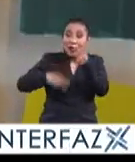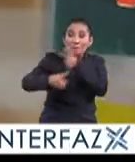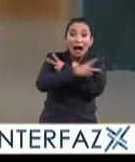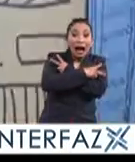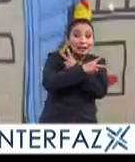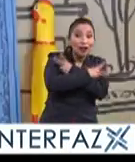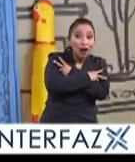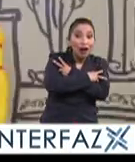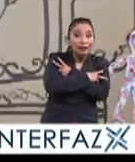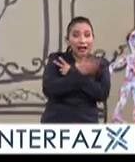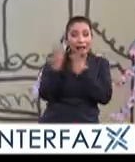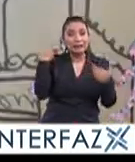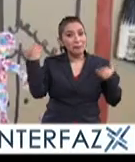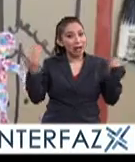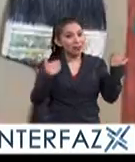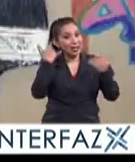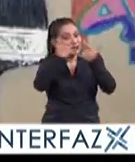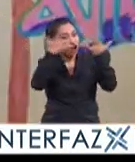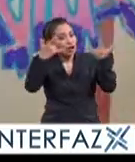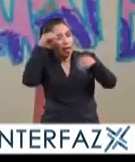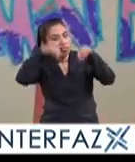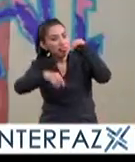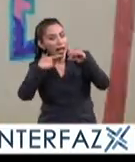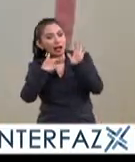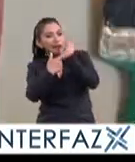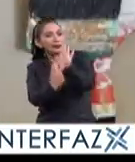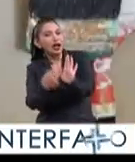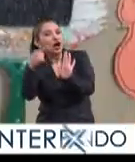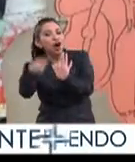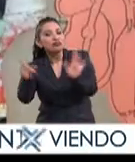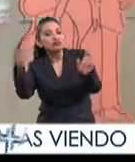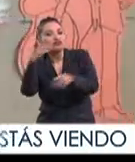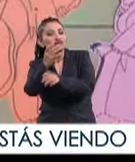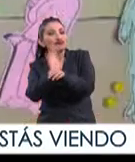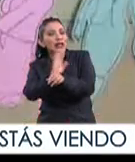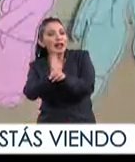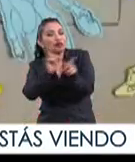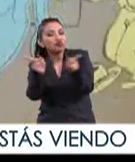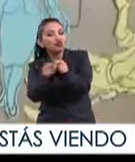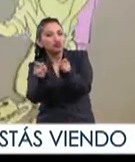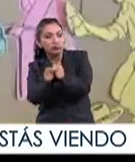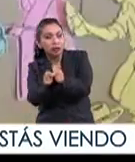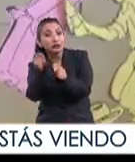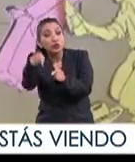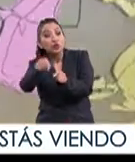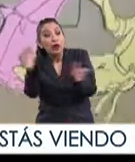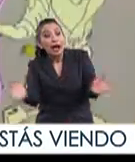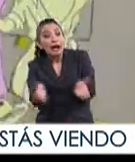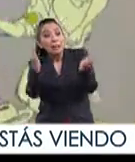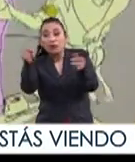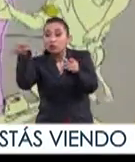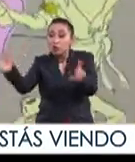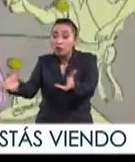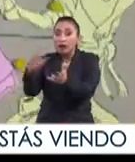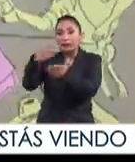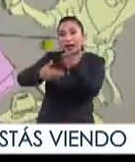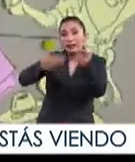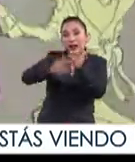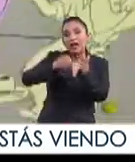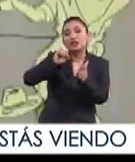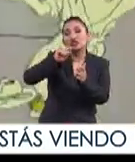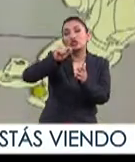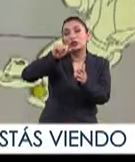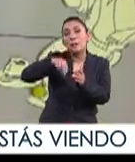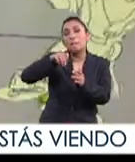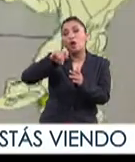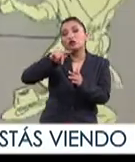vacaciones. Crea divertidas historias y cuéntalas a través de un cortometraje. Anímate a animar. Taller de stop motion para